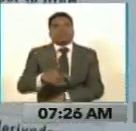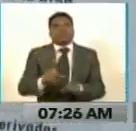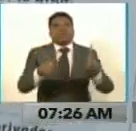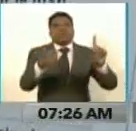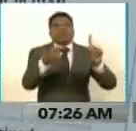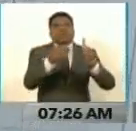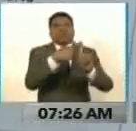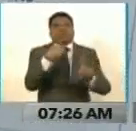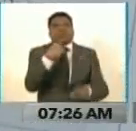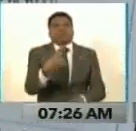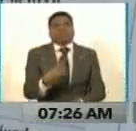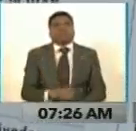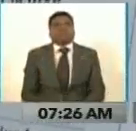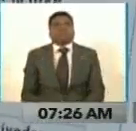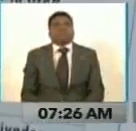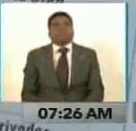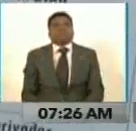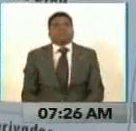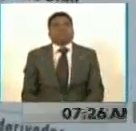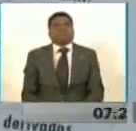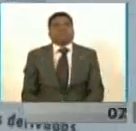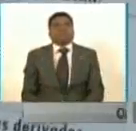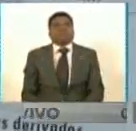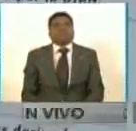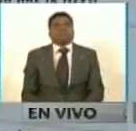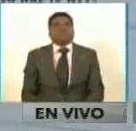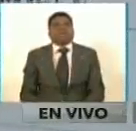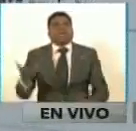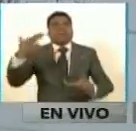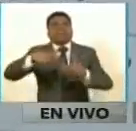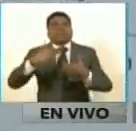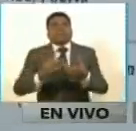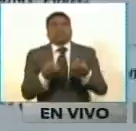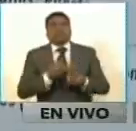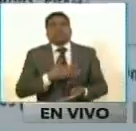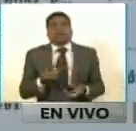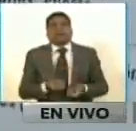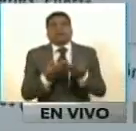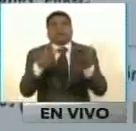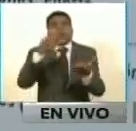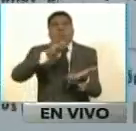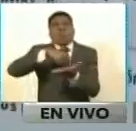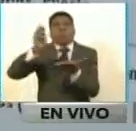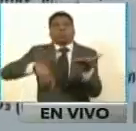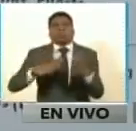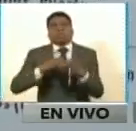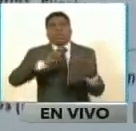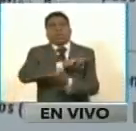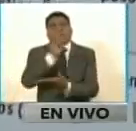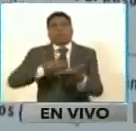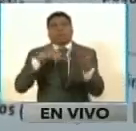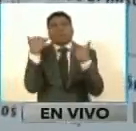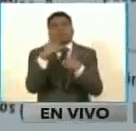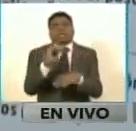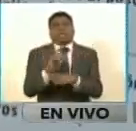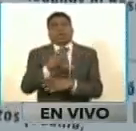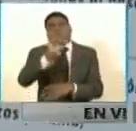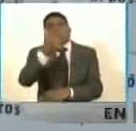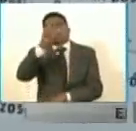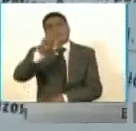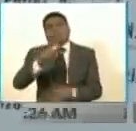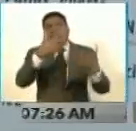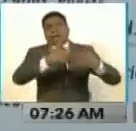establece el artículo un que ecopetrol podrá ceder o contratar total o particularmente con